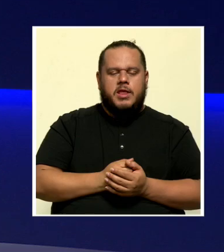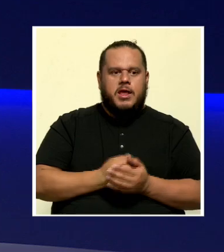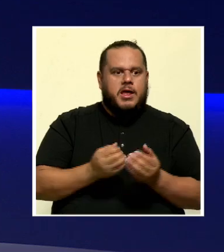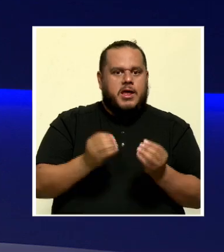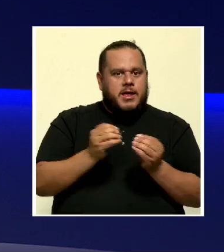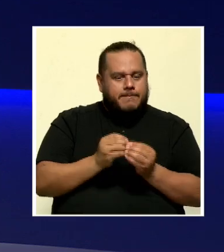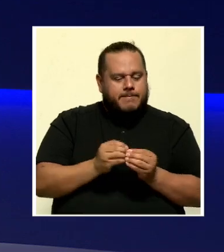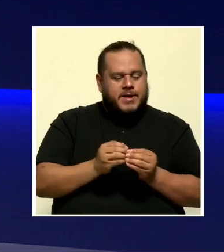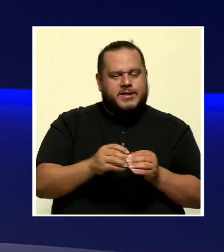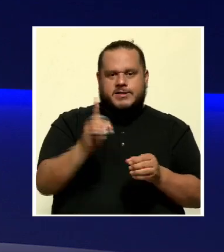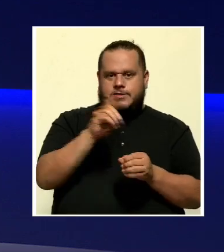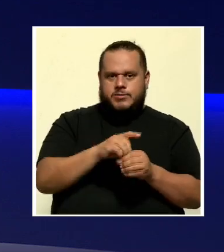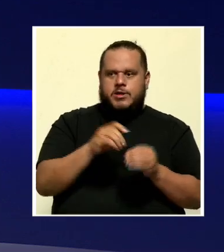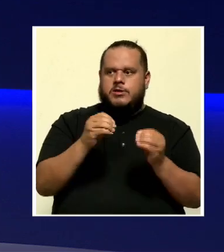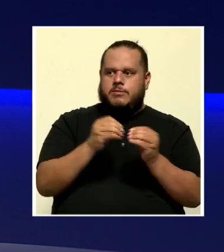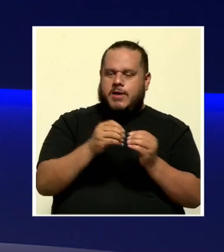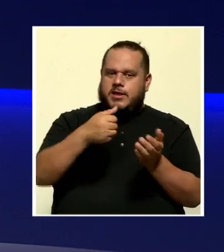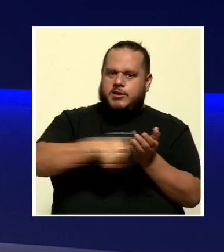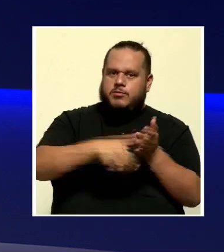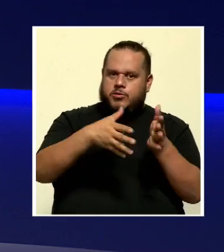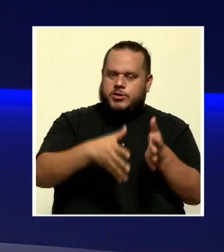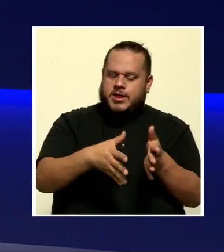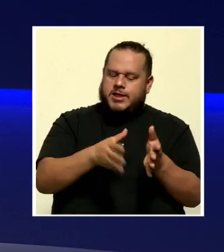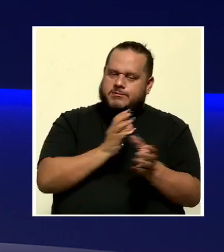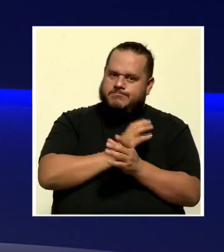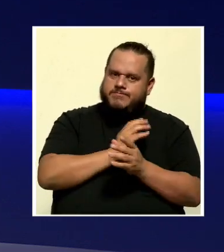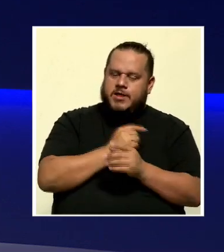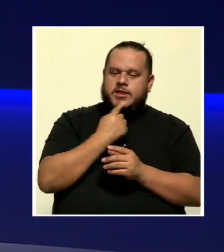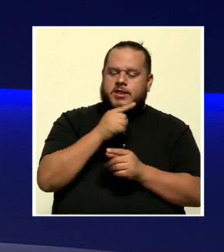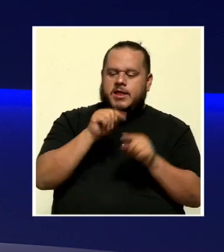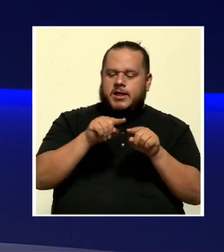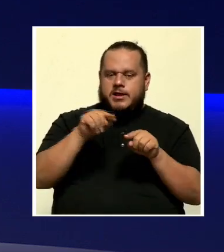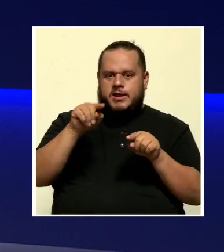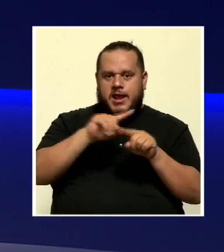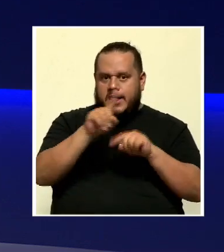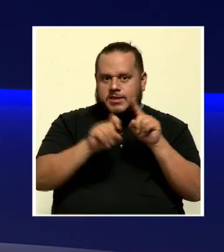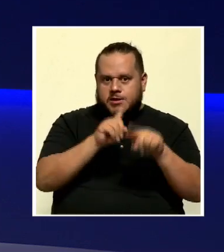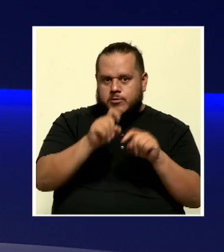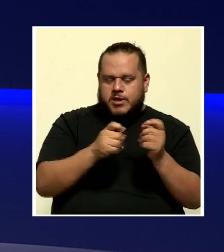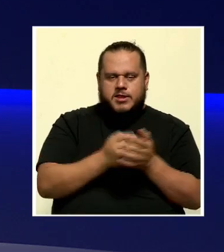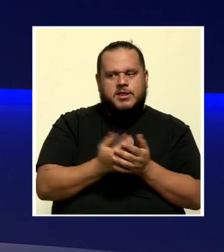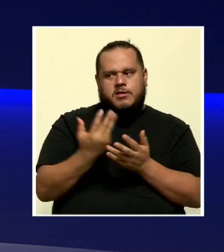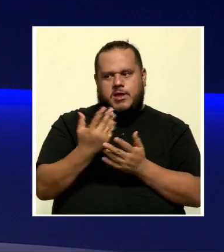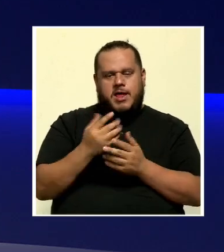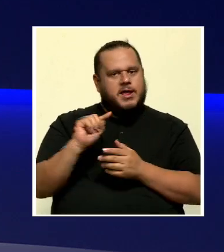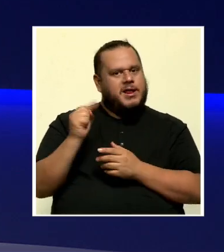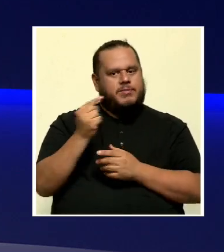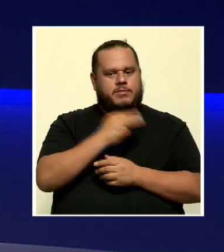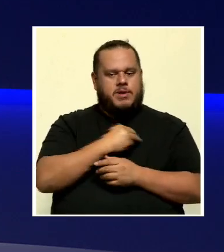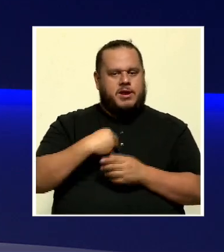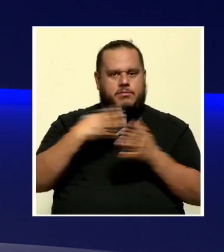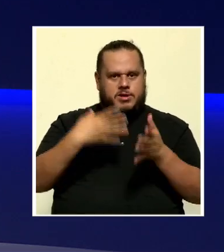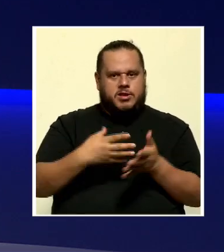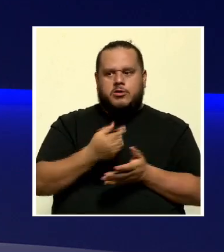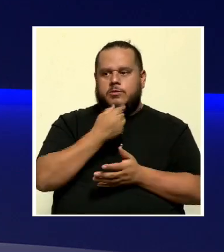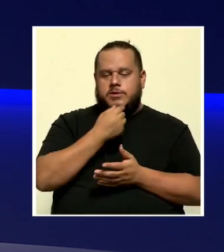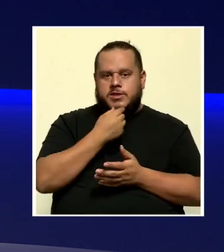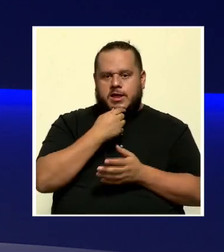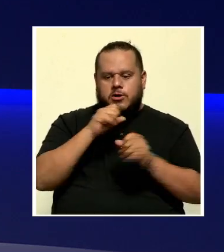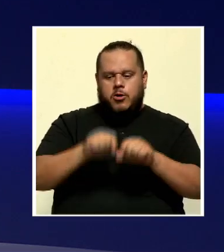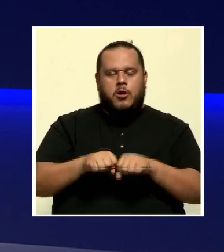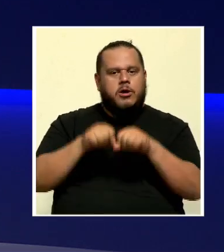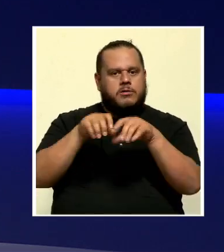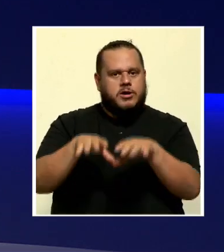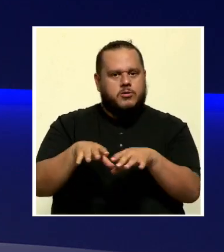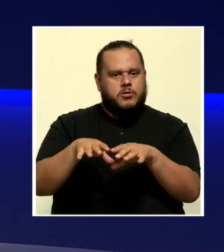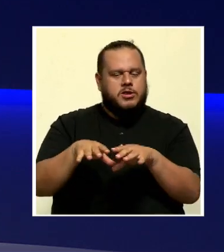diputados y más votantes conservadores, según las encuestas, son partidarios de que el primer ministro británico renuncie